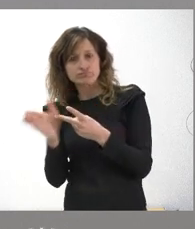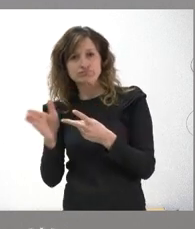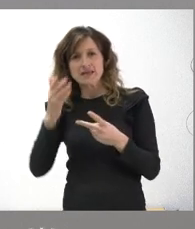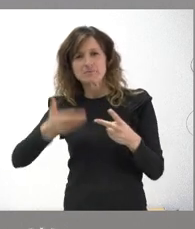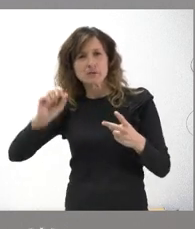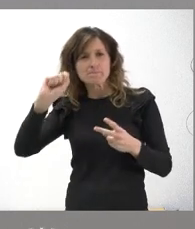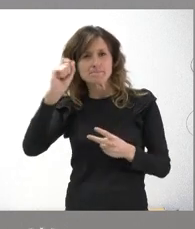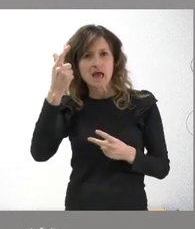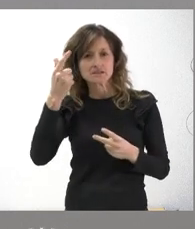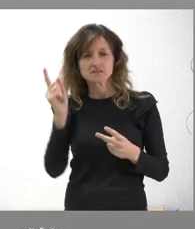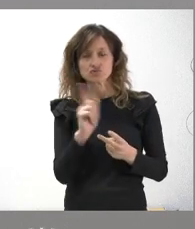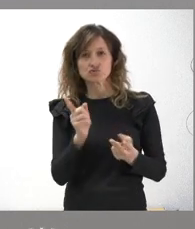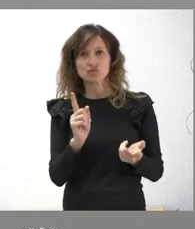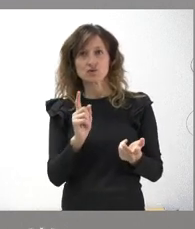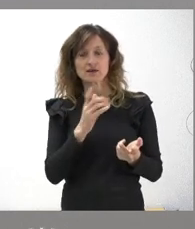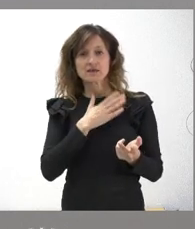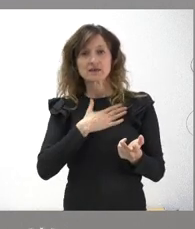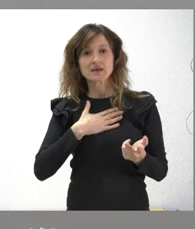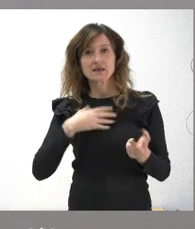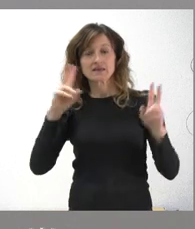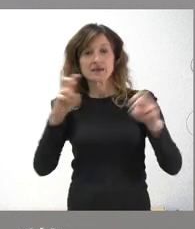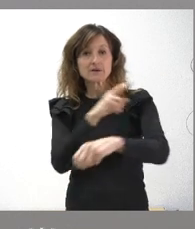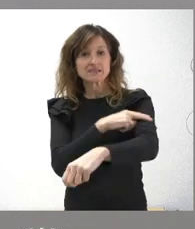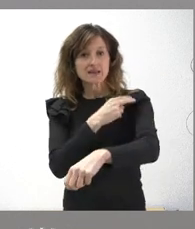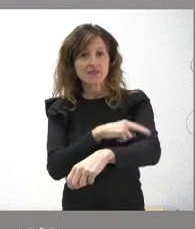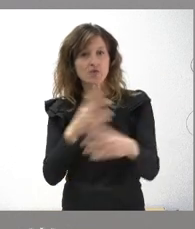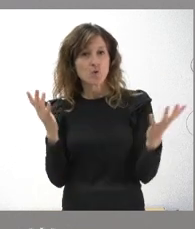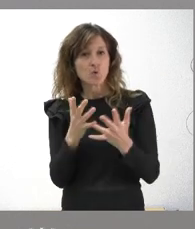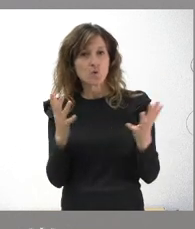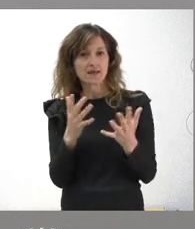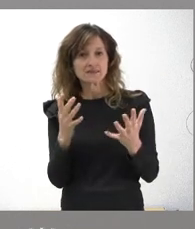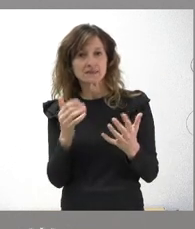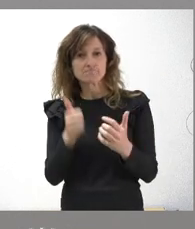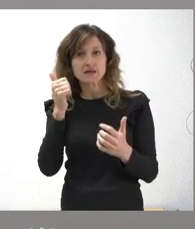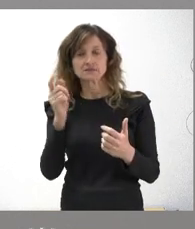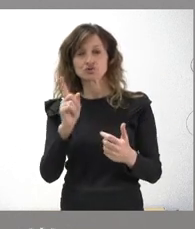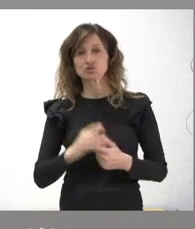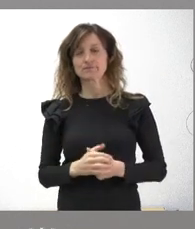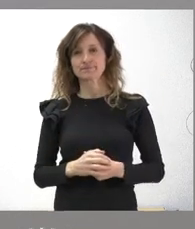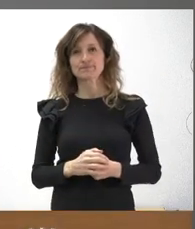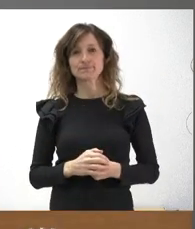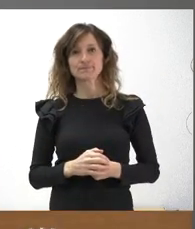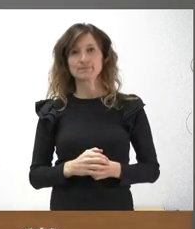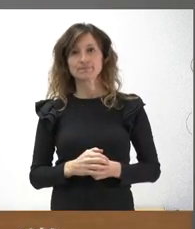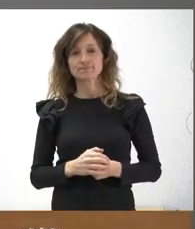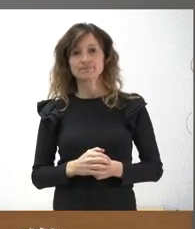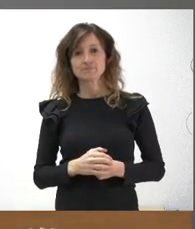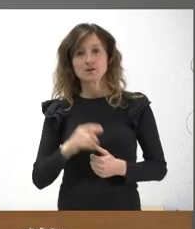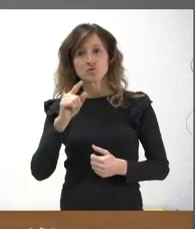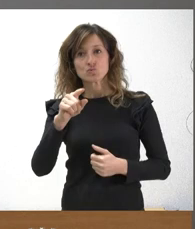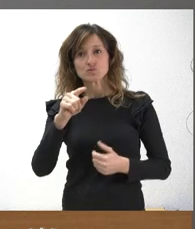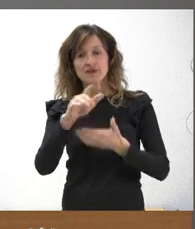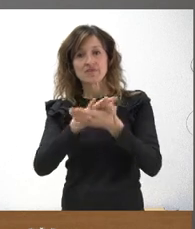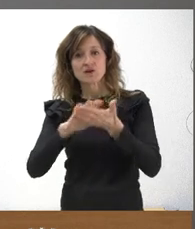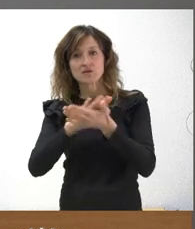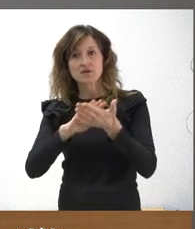importante que tiene hoy tant de la sanidad ni el que más nos surge a las comunidades automan a los ciudadanos Sí y sabe cuándo lo ha comentado que le